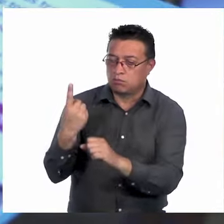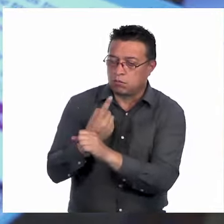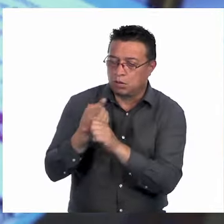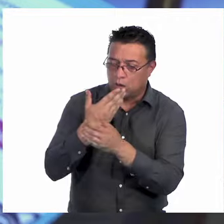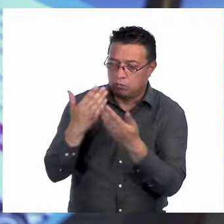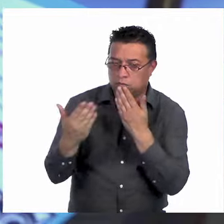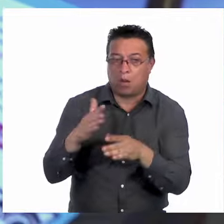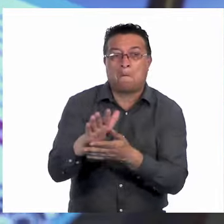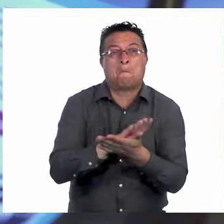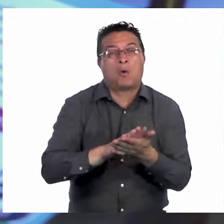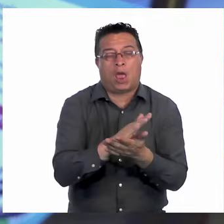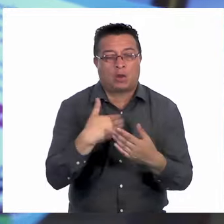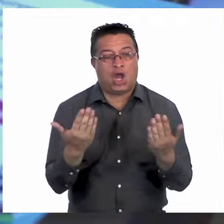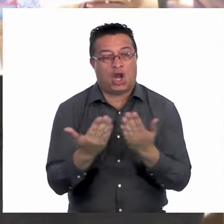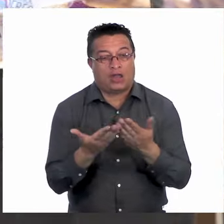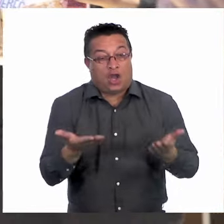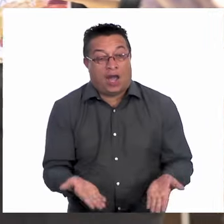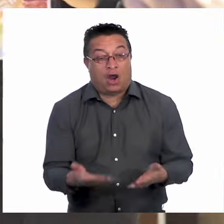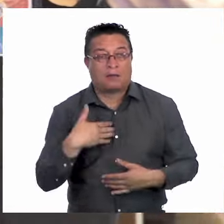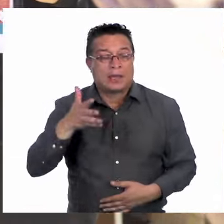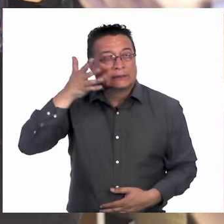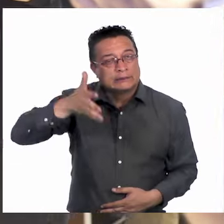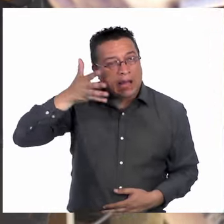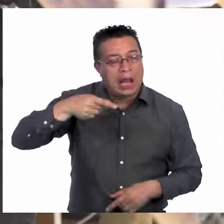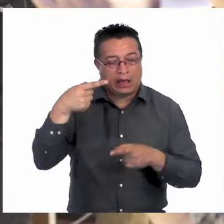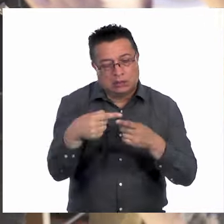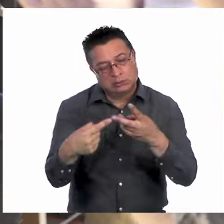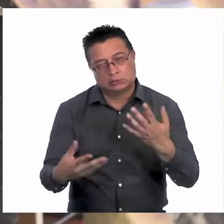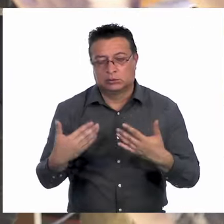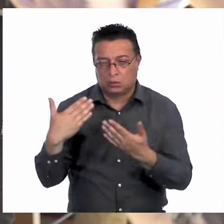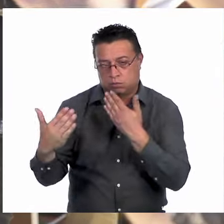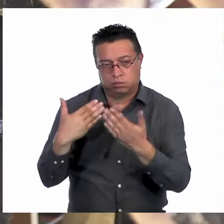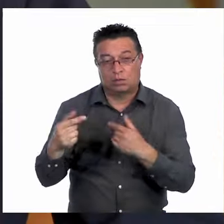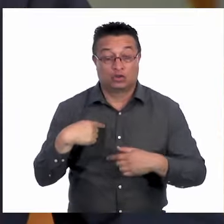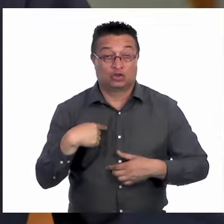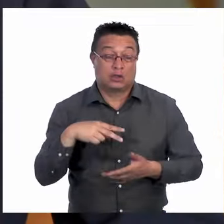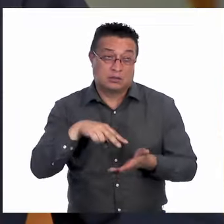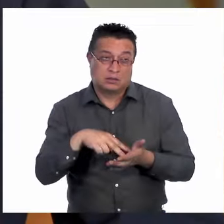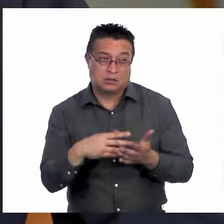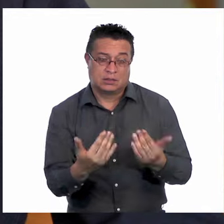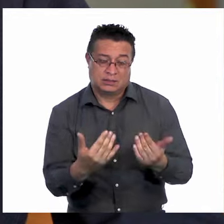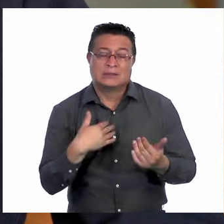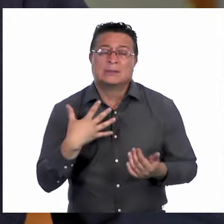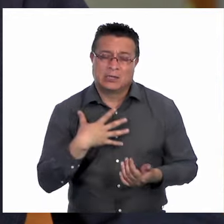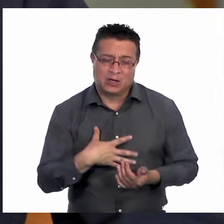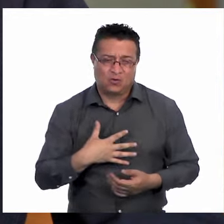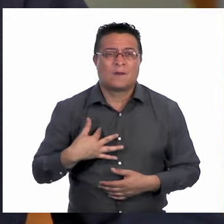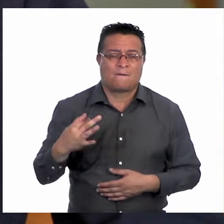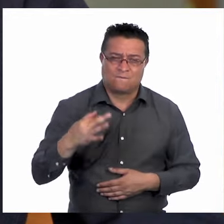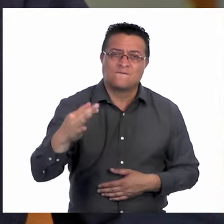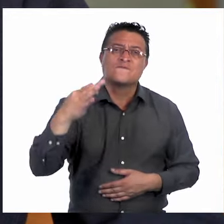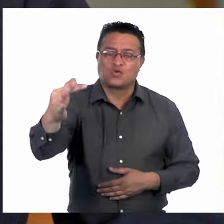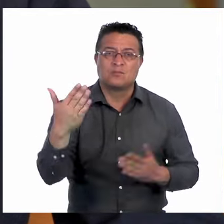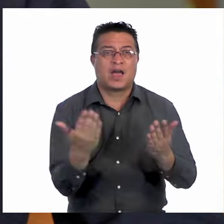nosotros conversábamos con ellos, por ejemplo, en nuestro colegio de ahora, las charlas, cosas así. Lo que yo espero y me gustaría en